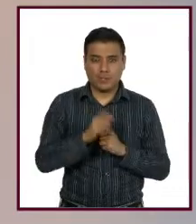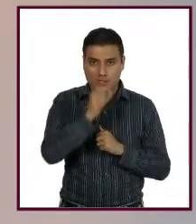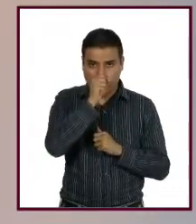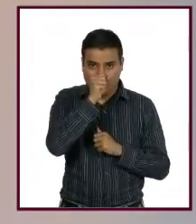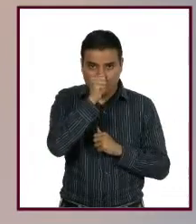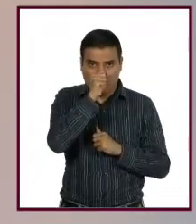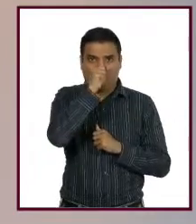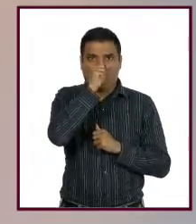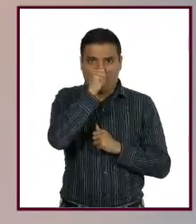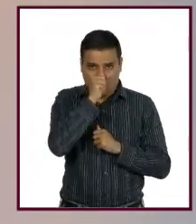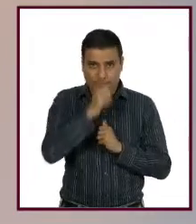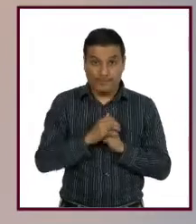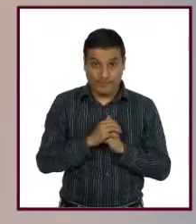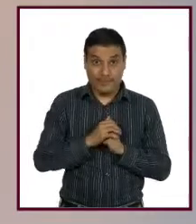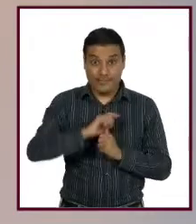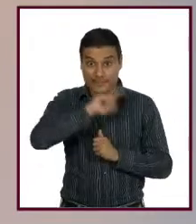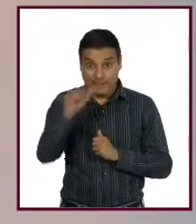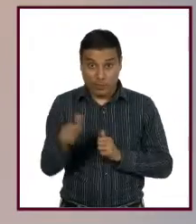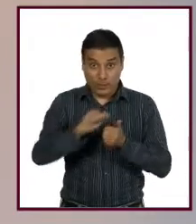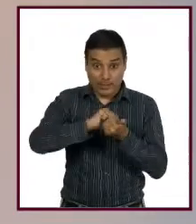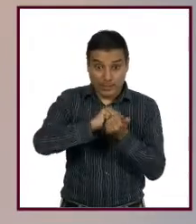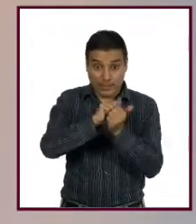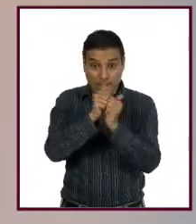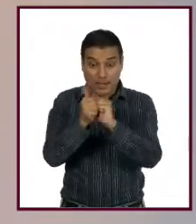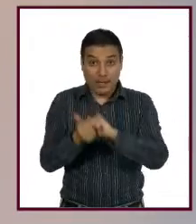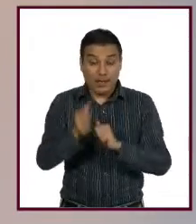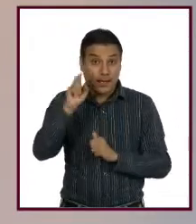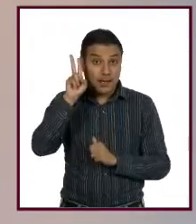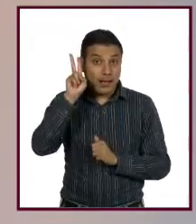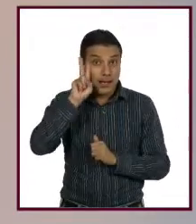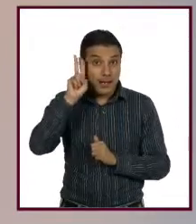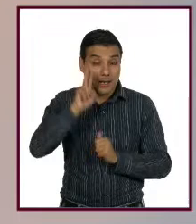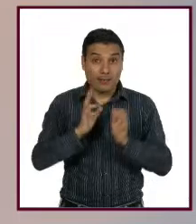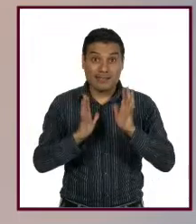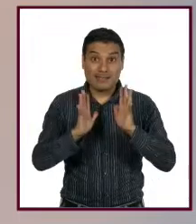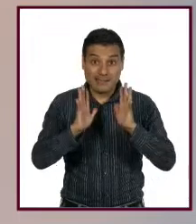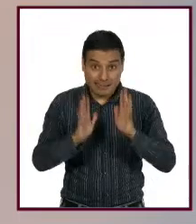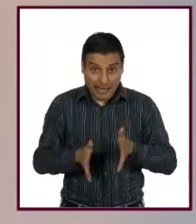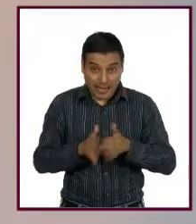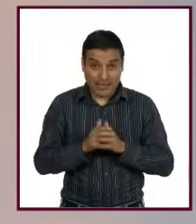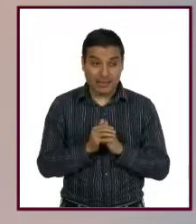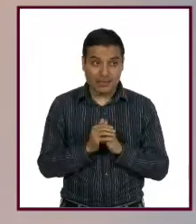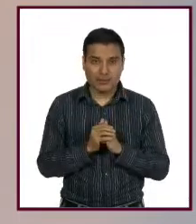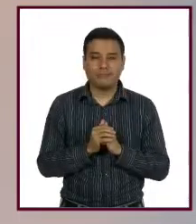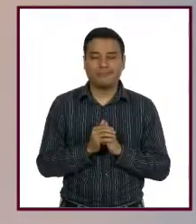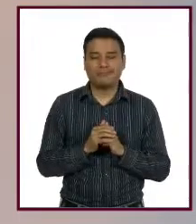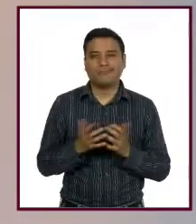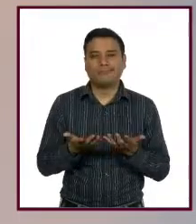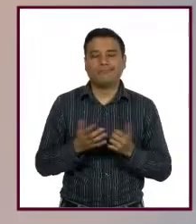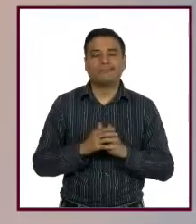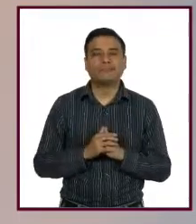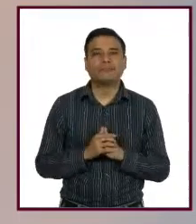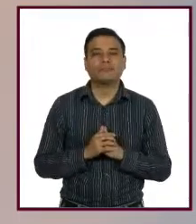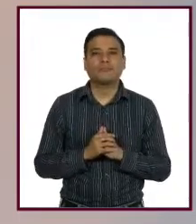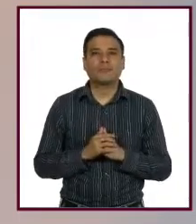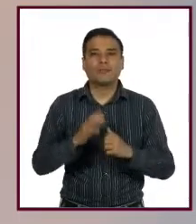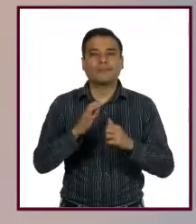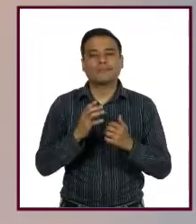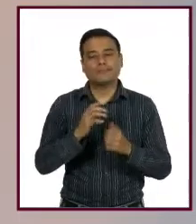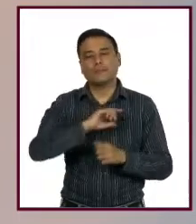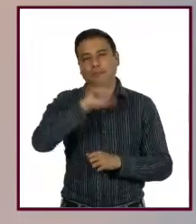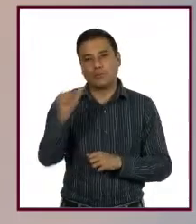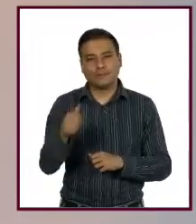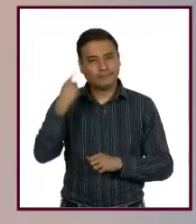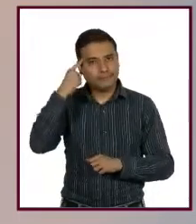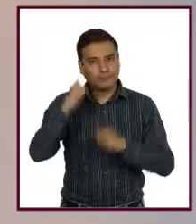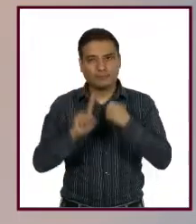estado de dependencia, es decir, una adicción ya formada, están relacionados con situaciones de salud mental,